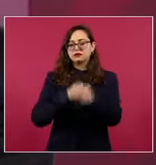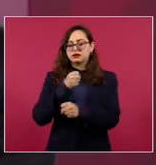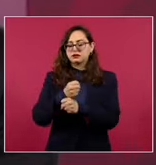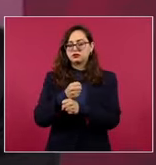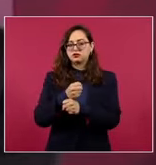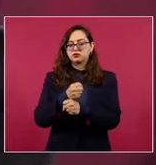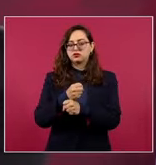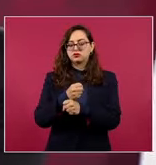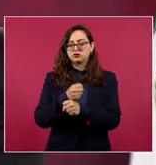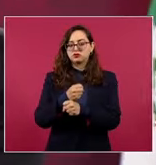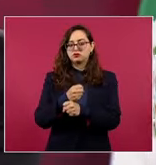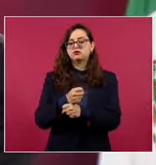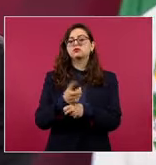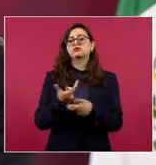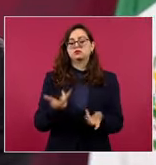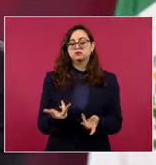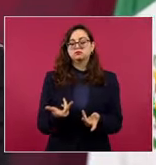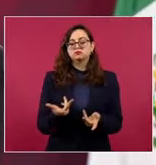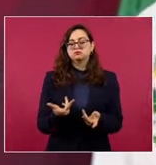el periodo republicano,